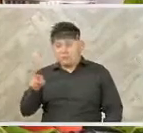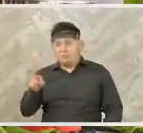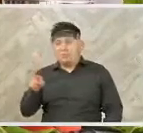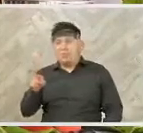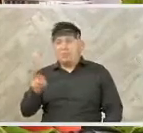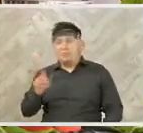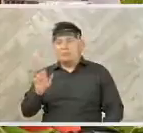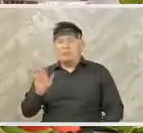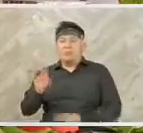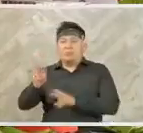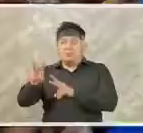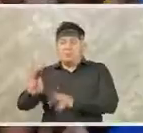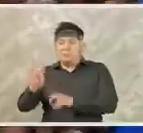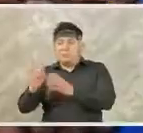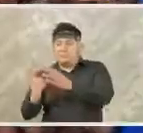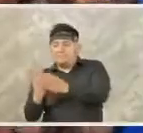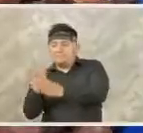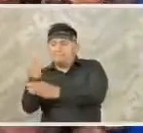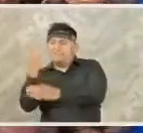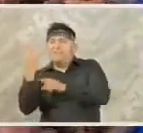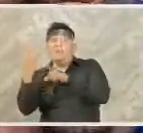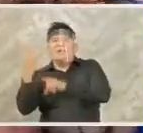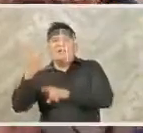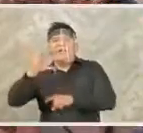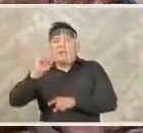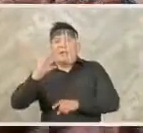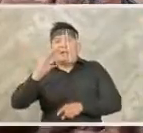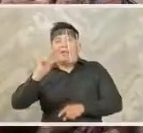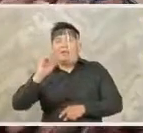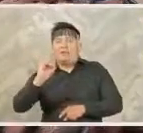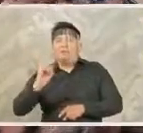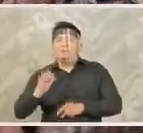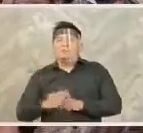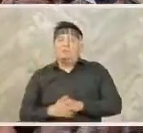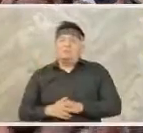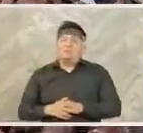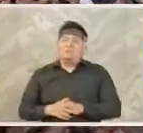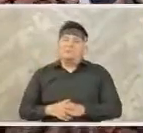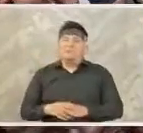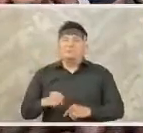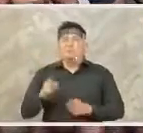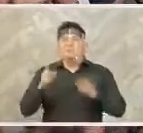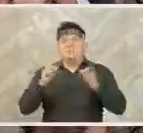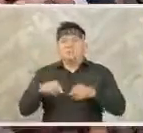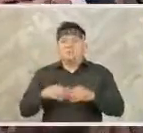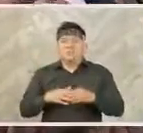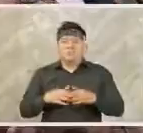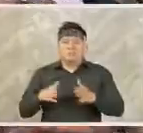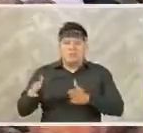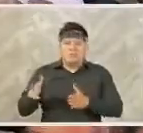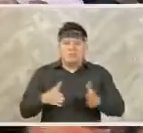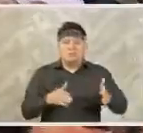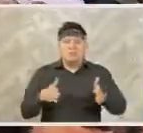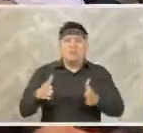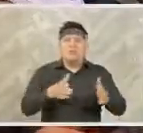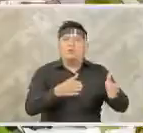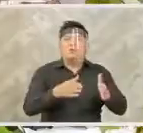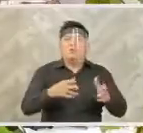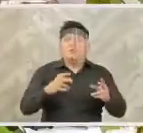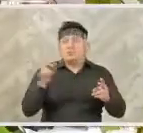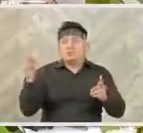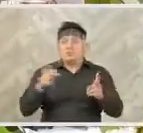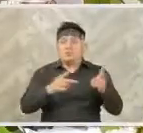árbol de cacao, a cosecharlo, o cosas como cruzar el río Zulia en chalupa. Debería ser algo que esté disponible de